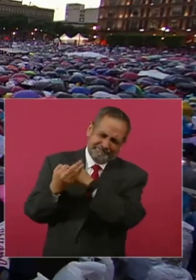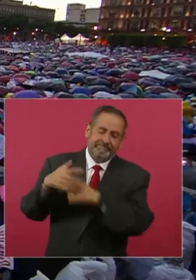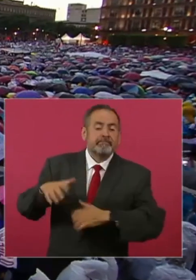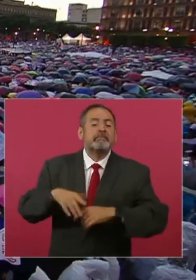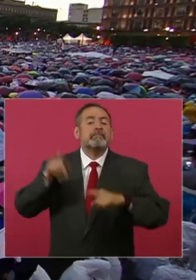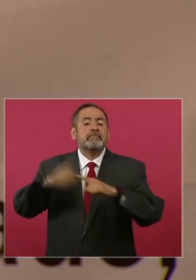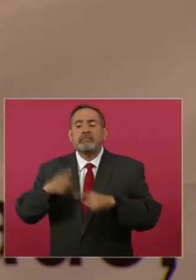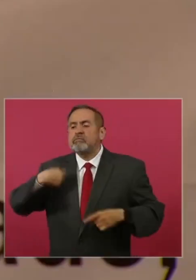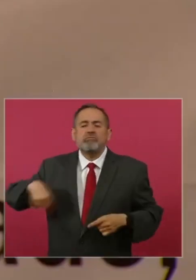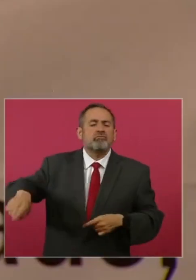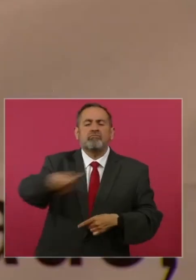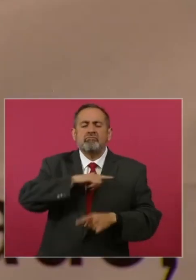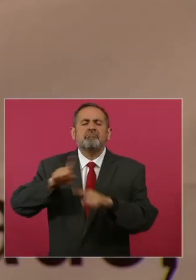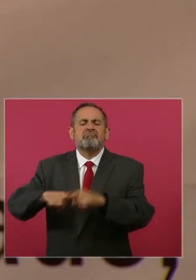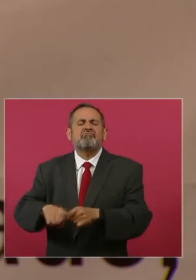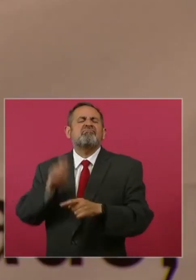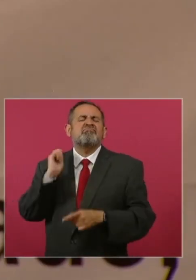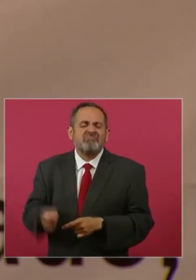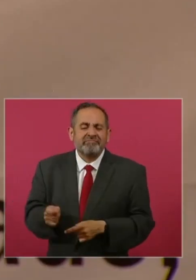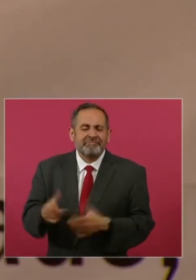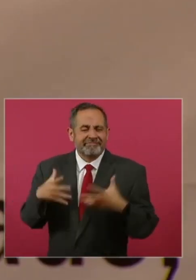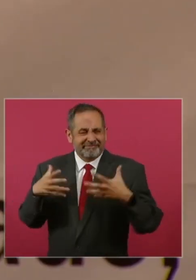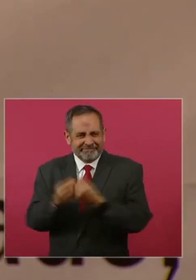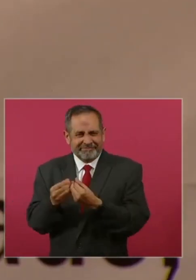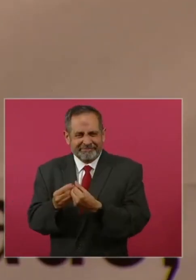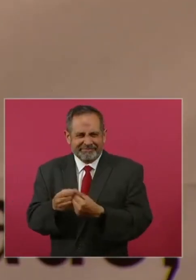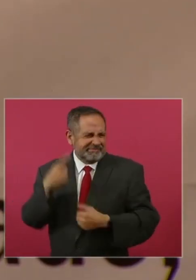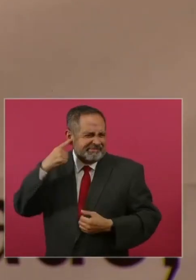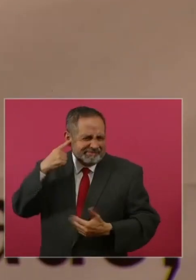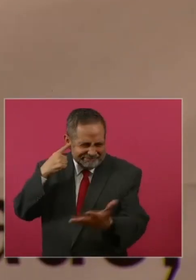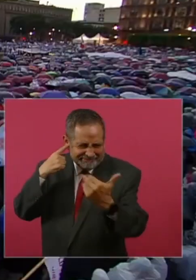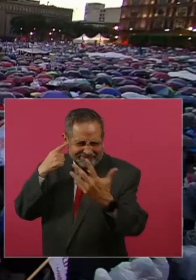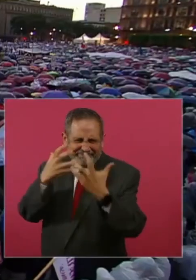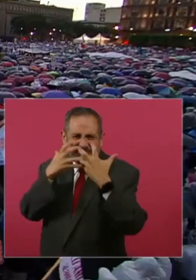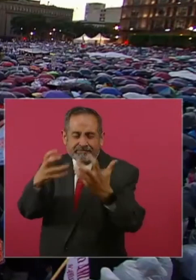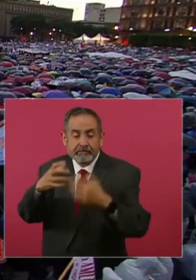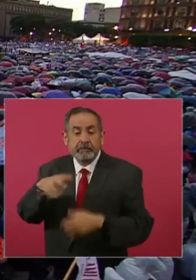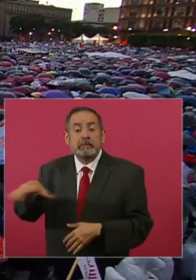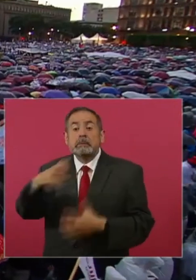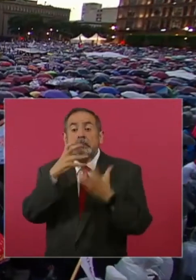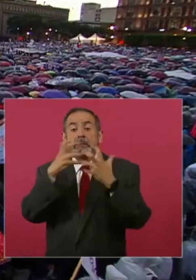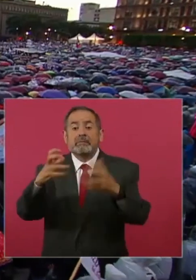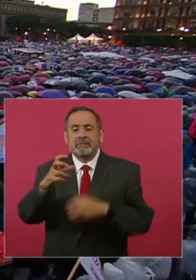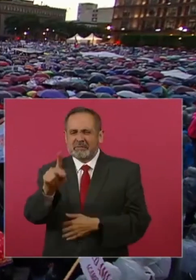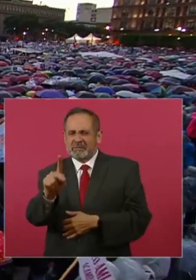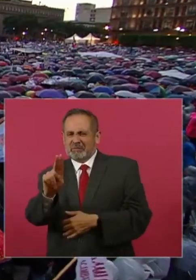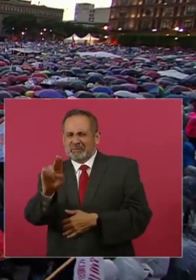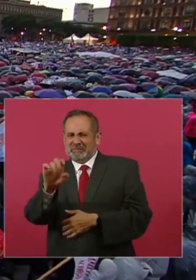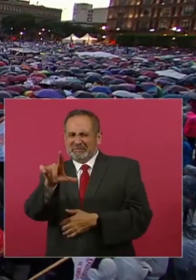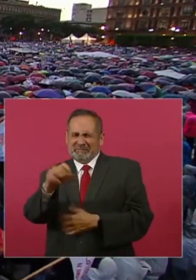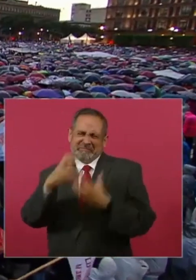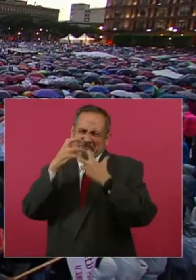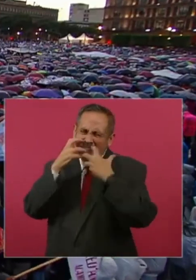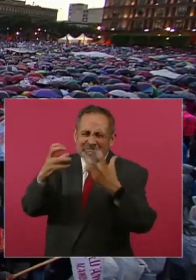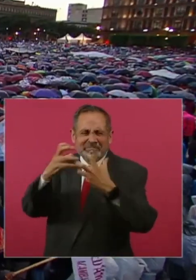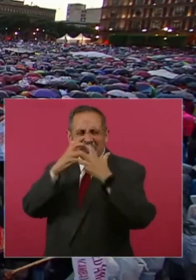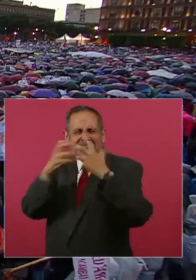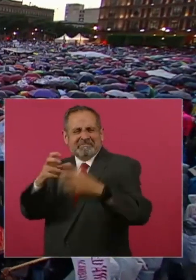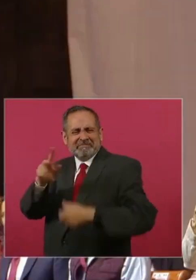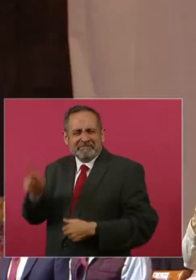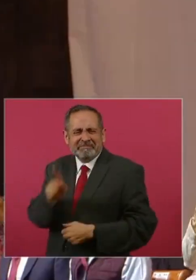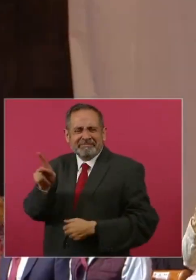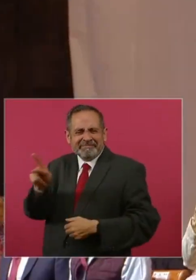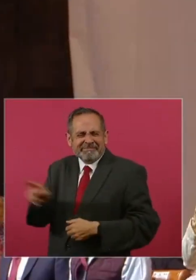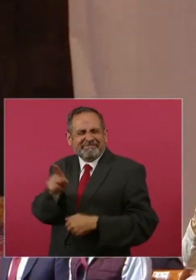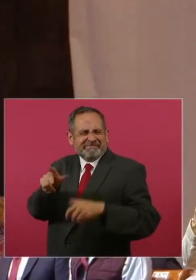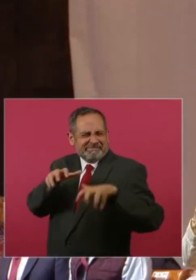¿Qué somos? Who are we? No se oye. I don't hear you. Muchas veces.